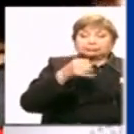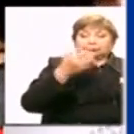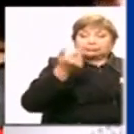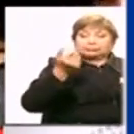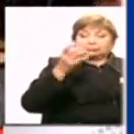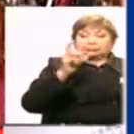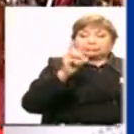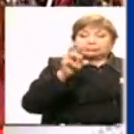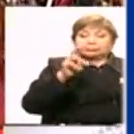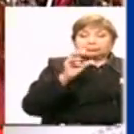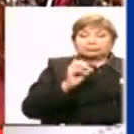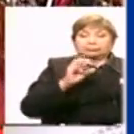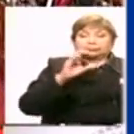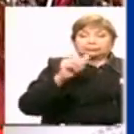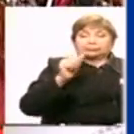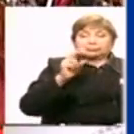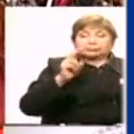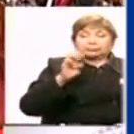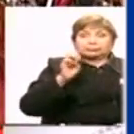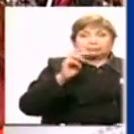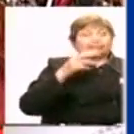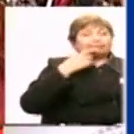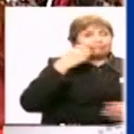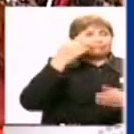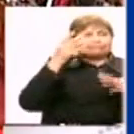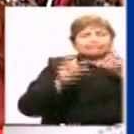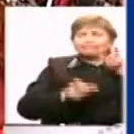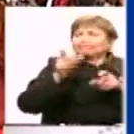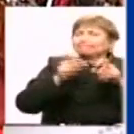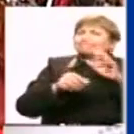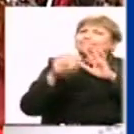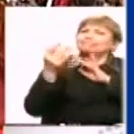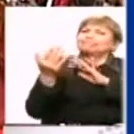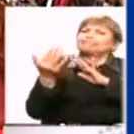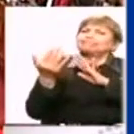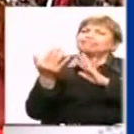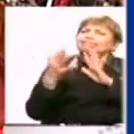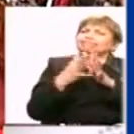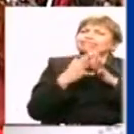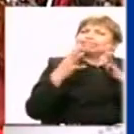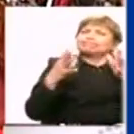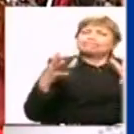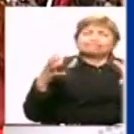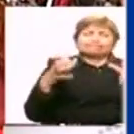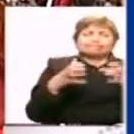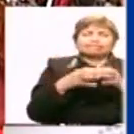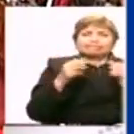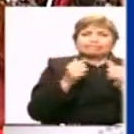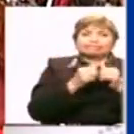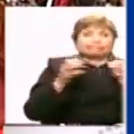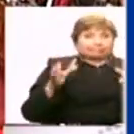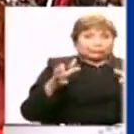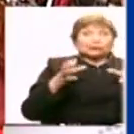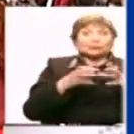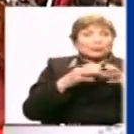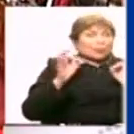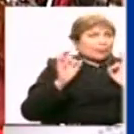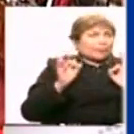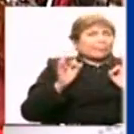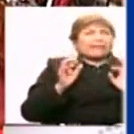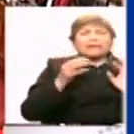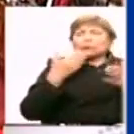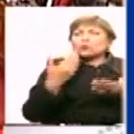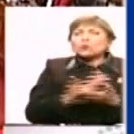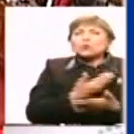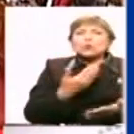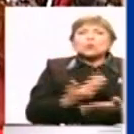tratamos de dividir Lima de las demás regiones. La mayoría de personas que viven en Lima son justamente de las regiones. Betsy, pero el problema es cómo Betsy, los